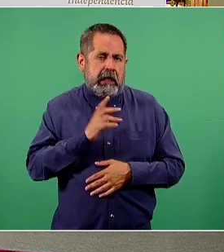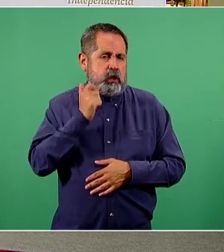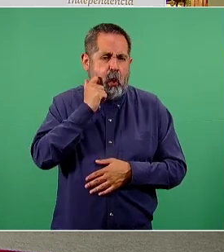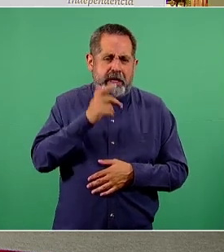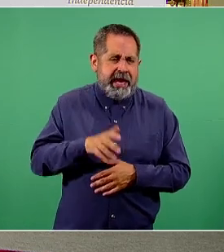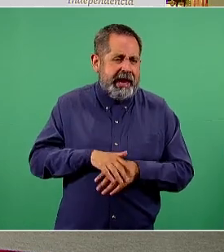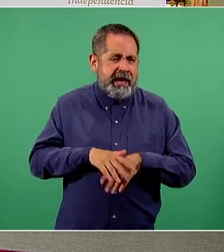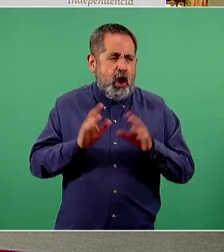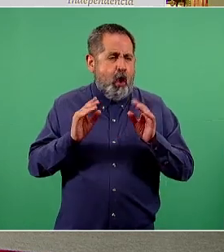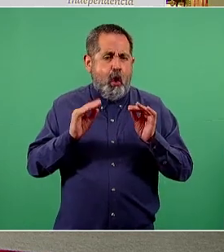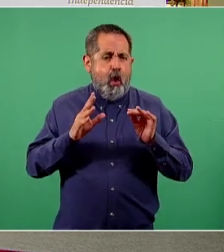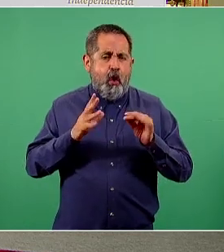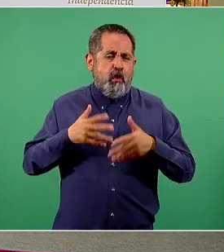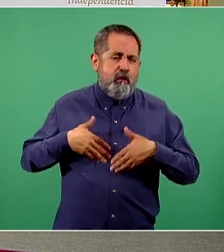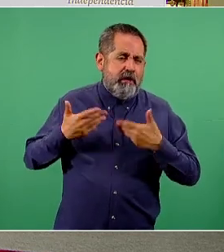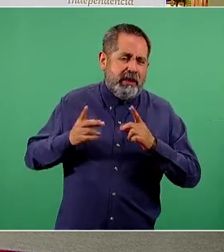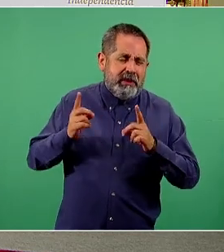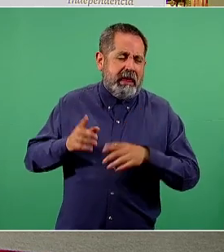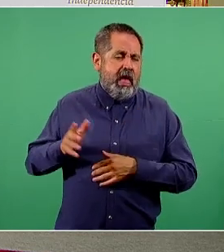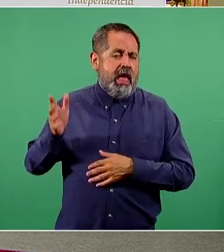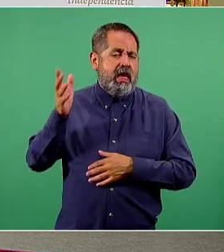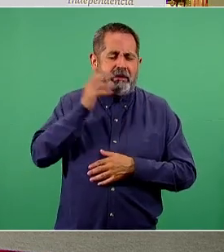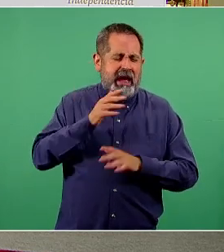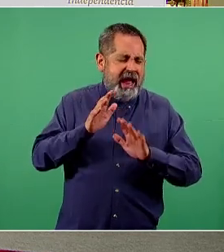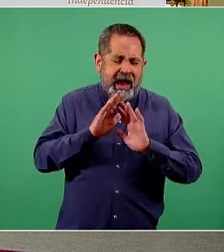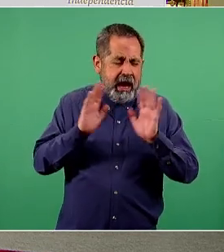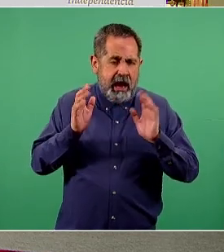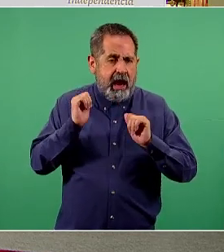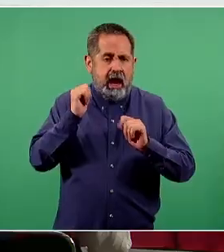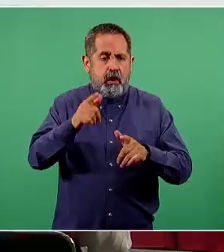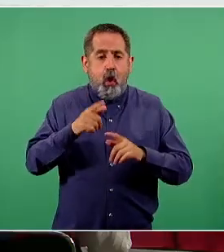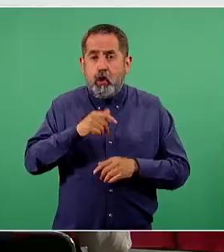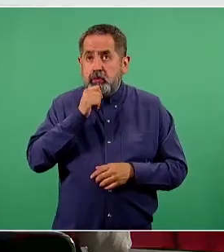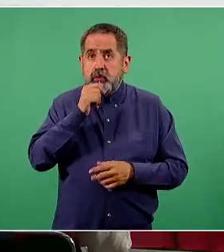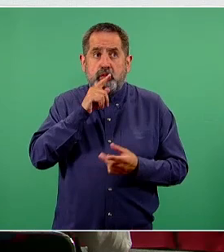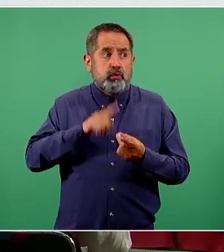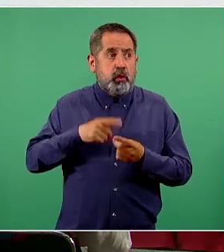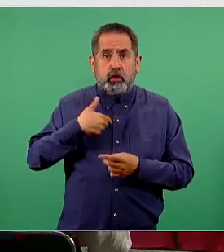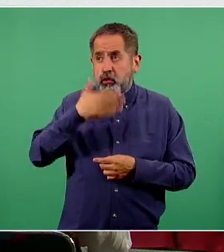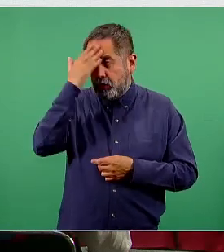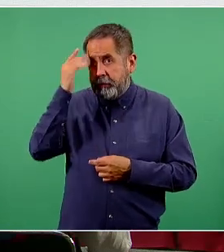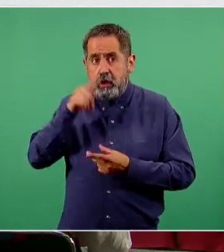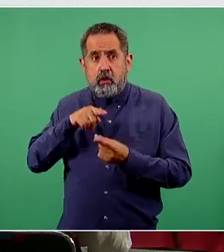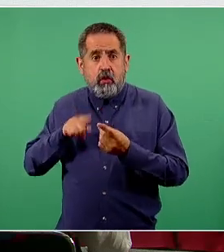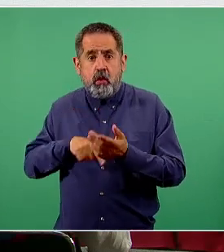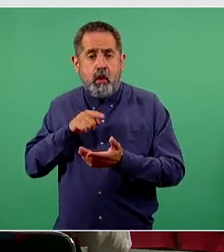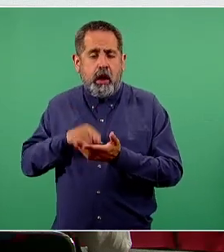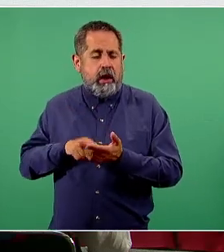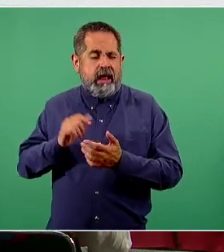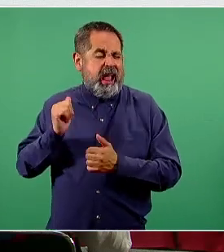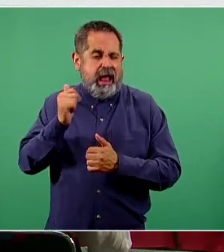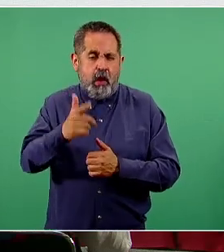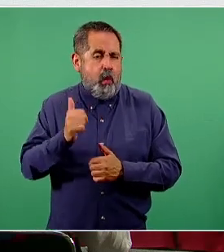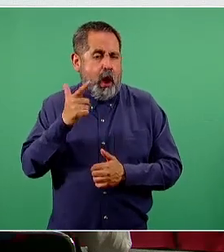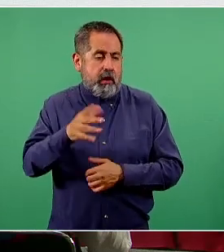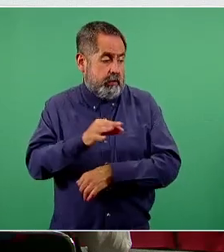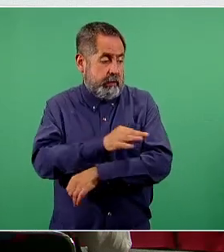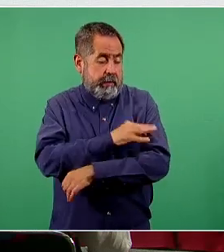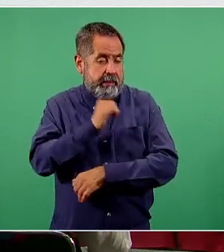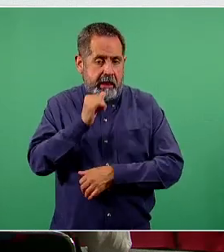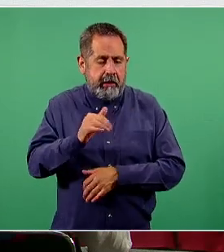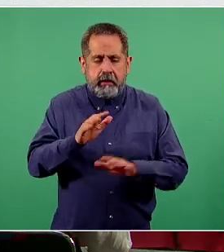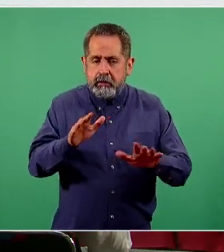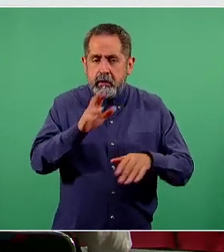en su momento no tuvo confianza en la vacuna, no se enteró de que en su localidad se estaba vacunando, no se